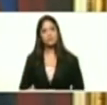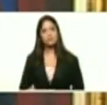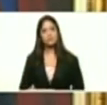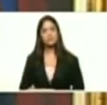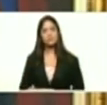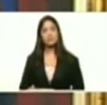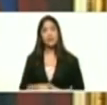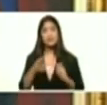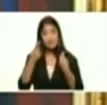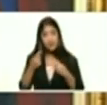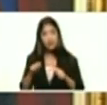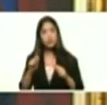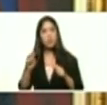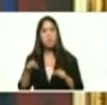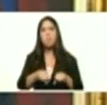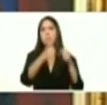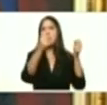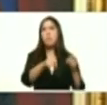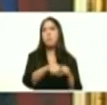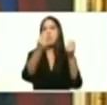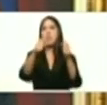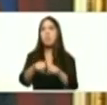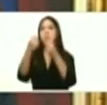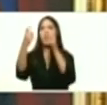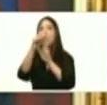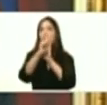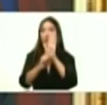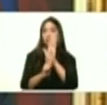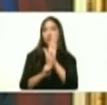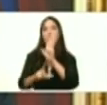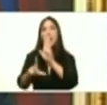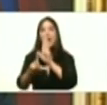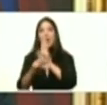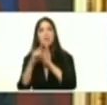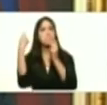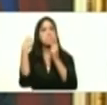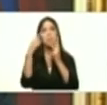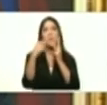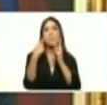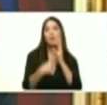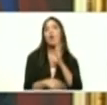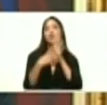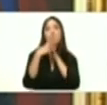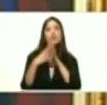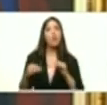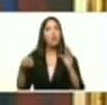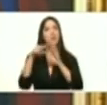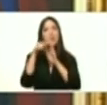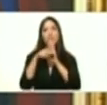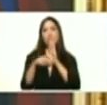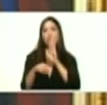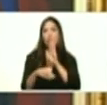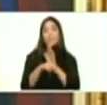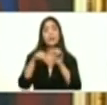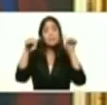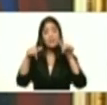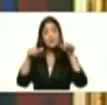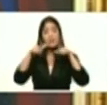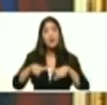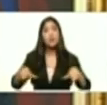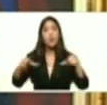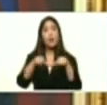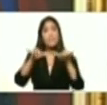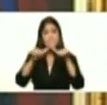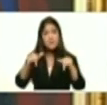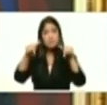por encima de la constitución, las leyes, y todas las reglas, de juego democrático, desde este mismo Salón de